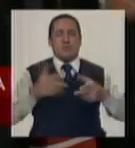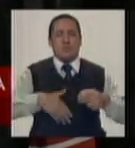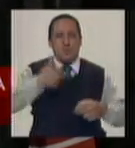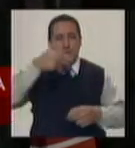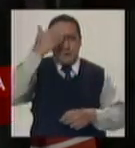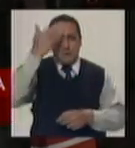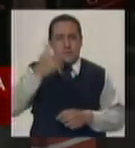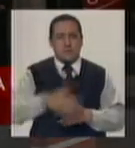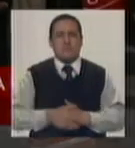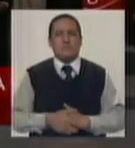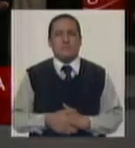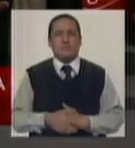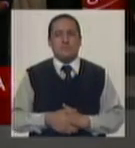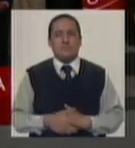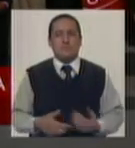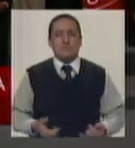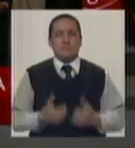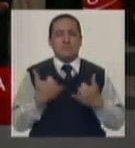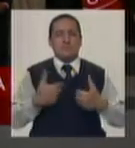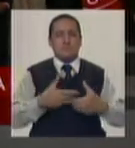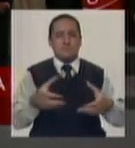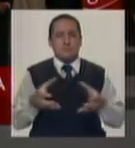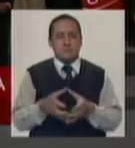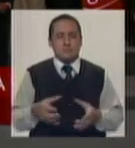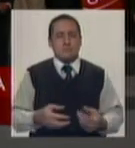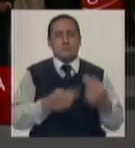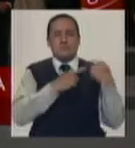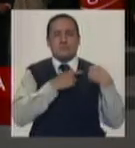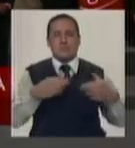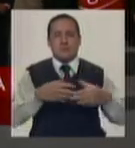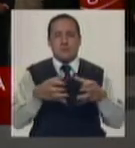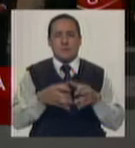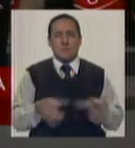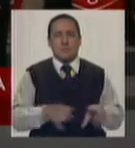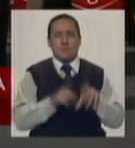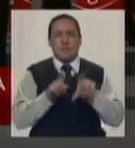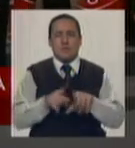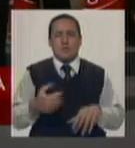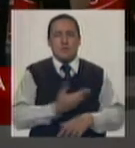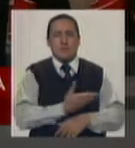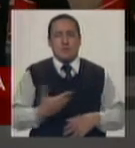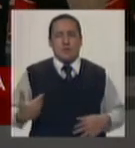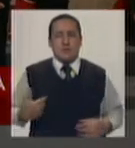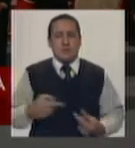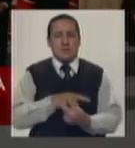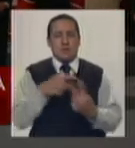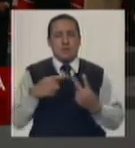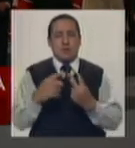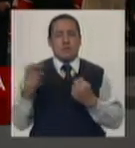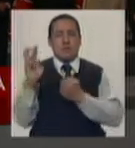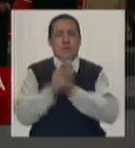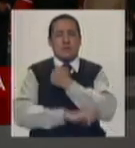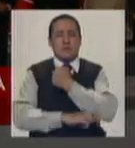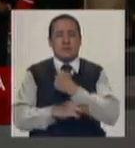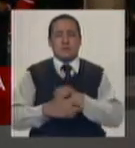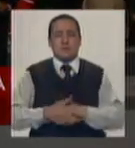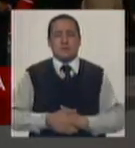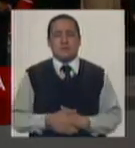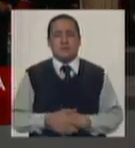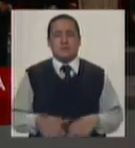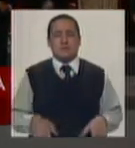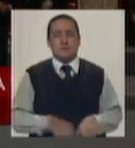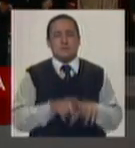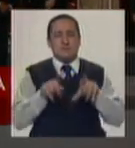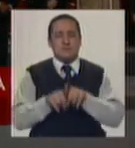estos momentos ya los representantes, los dignatarios y gobernantes de ambas regiones